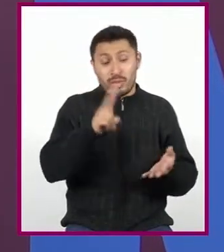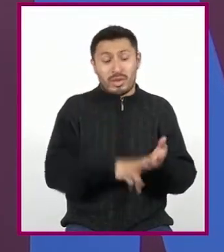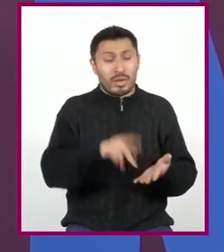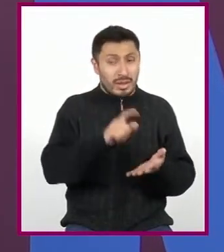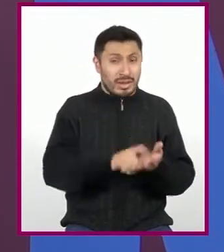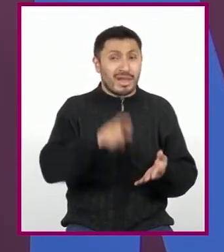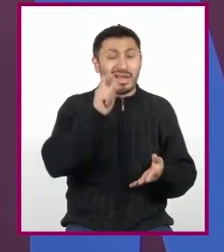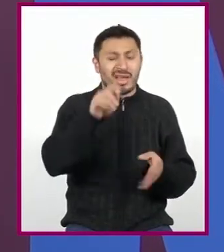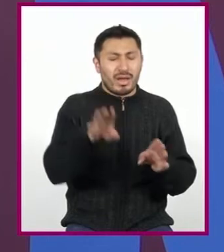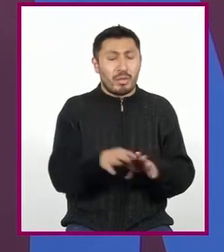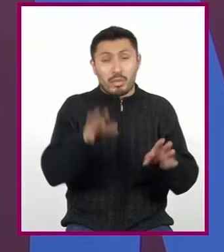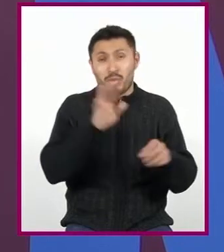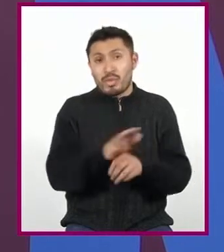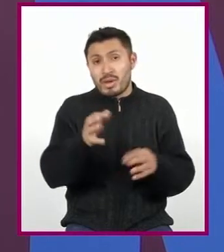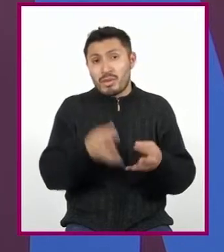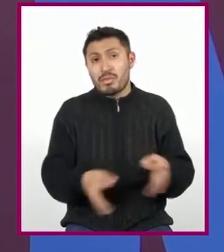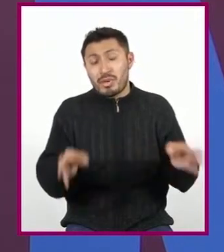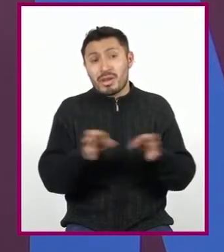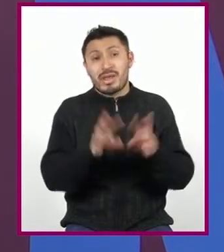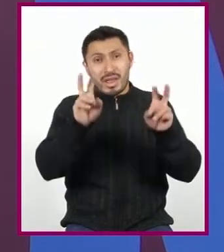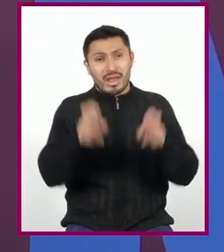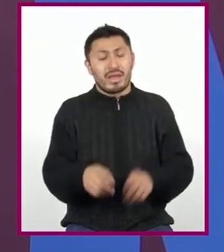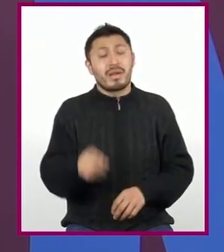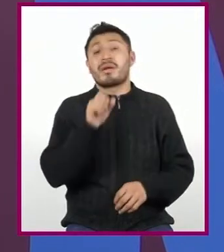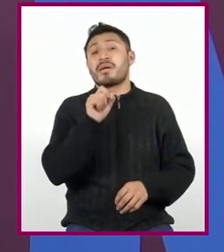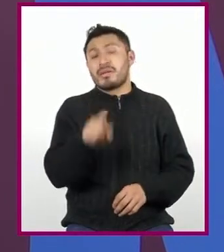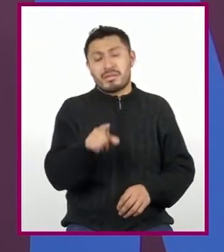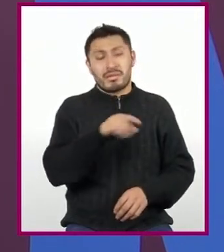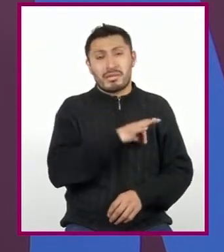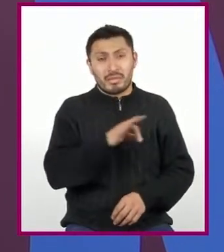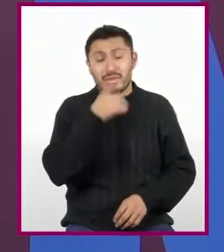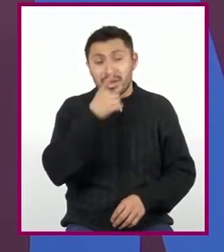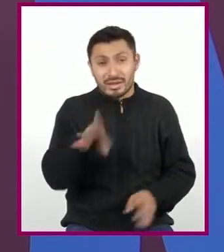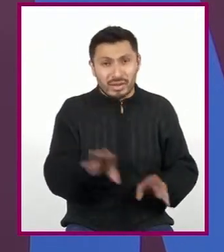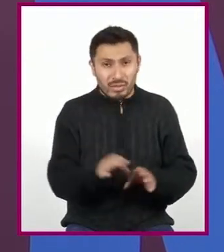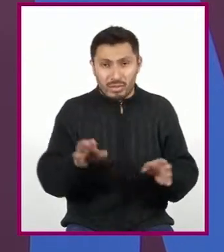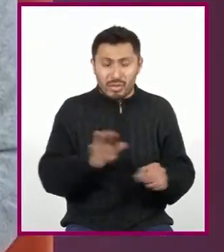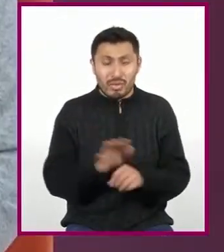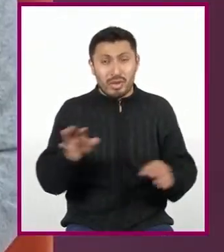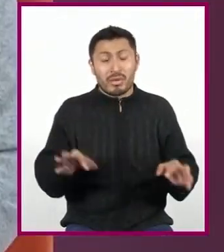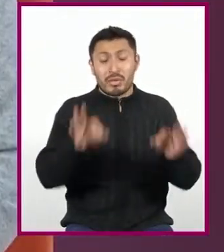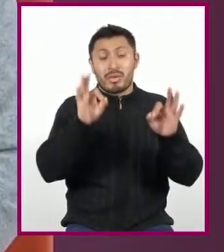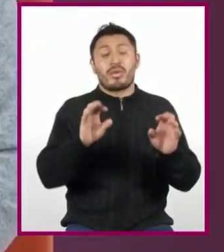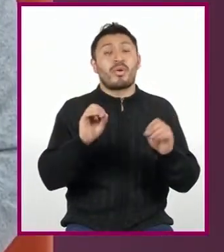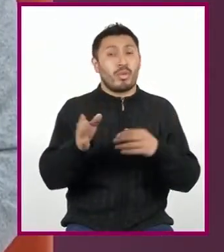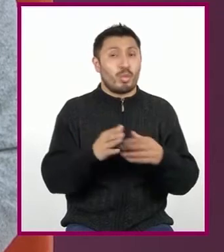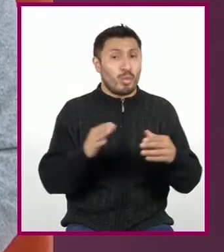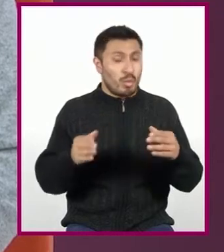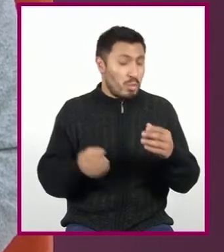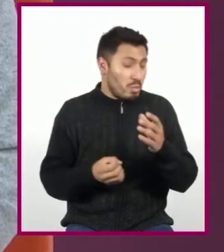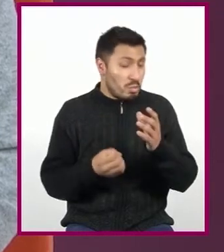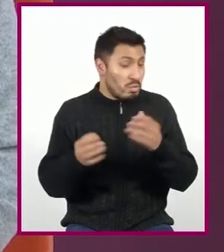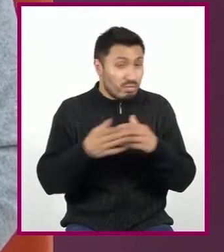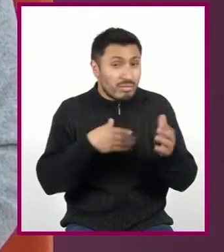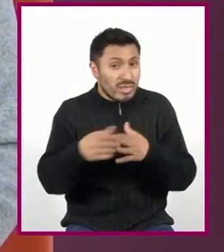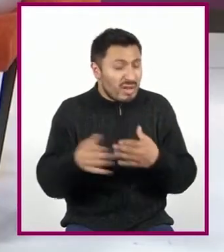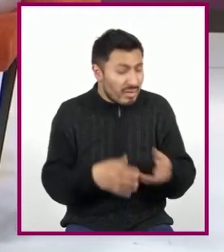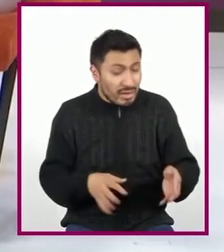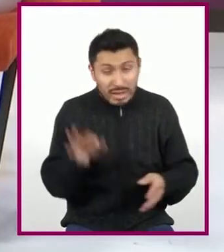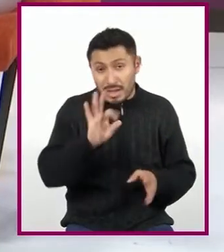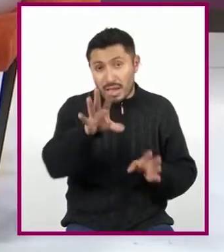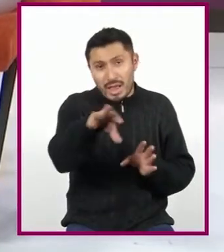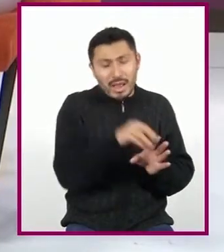olvides anotar la fecha en la que realizaste la antología y en qué contexto te encontrabas.